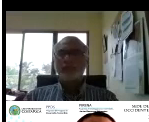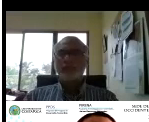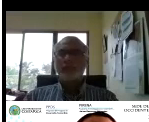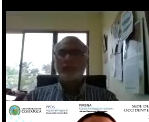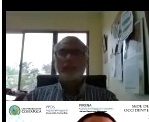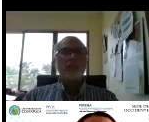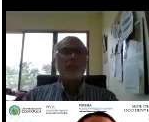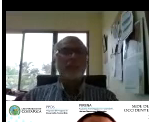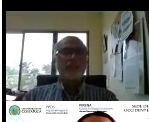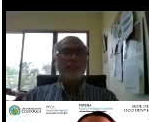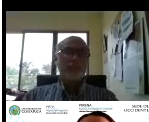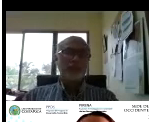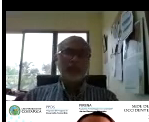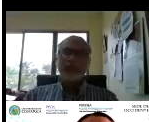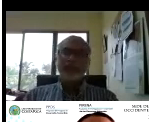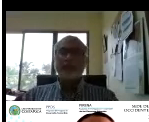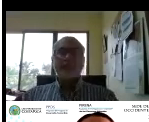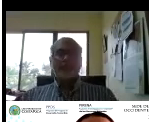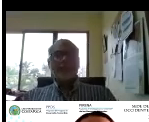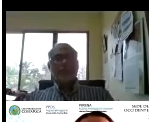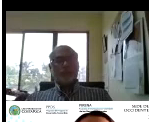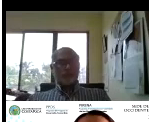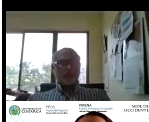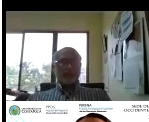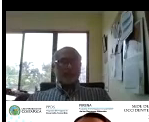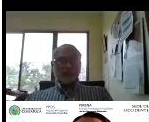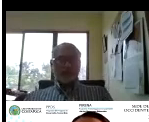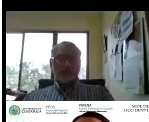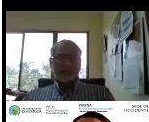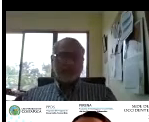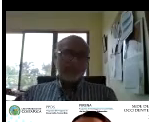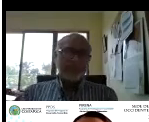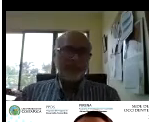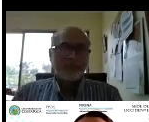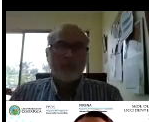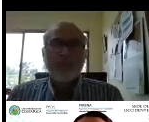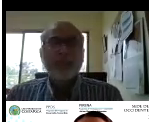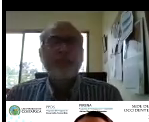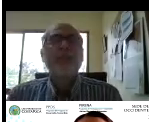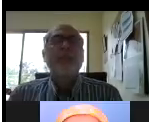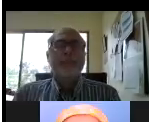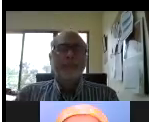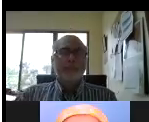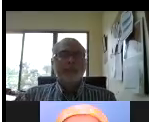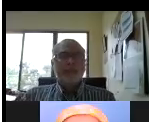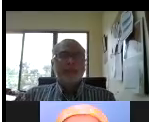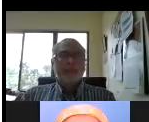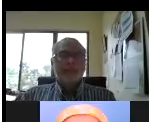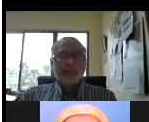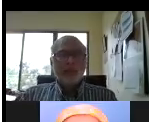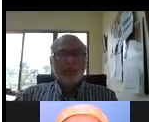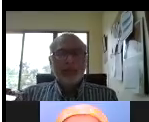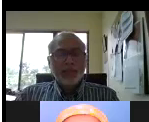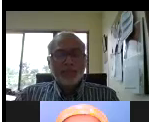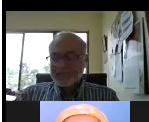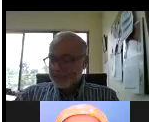gracias. Muy buenos días. Sí, buenos días a todos. Gracias, Irene, y a los compañeros que